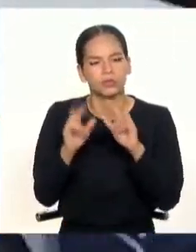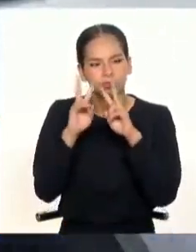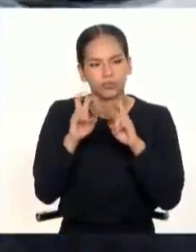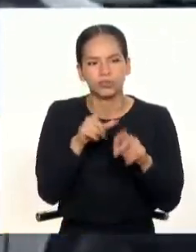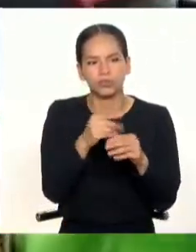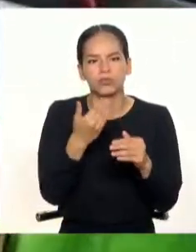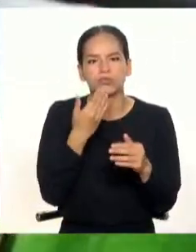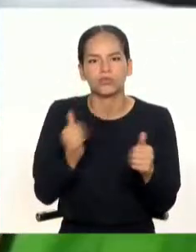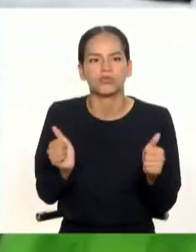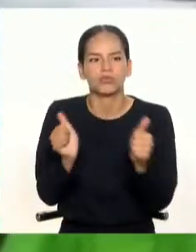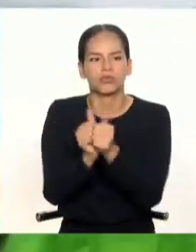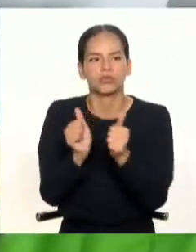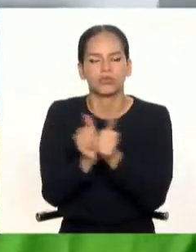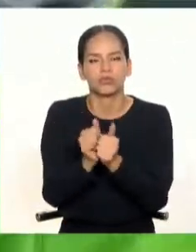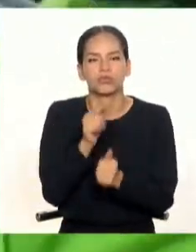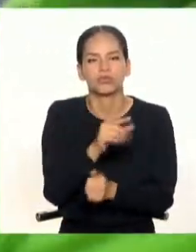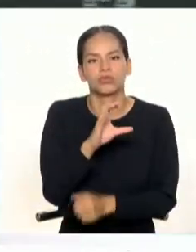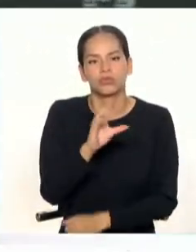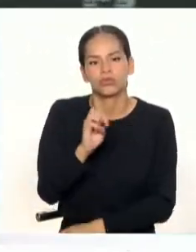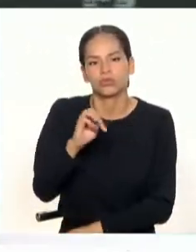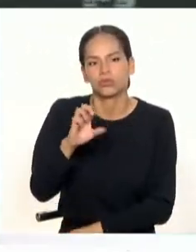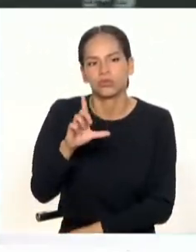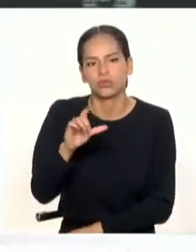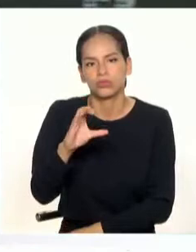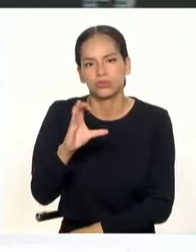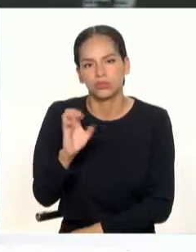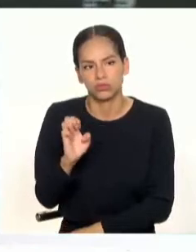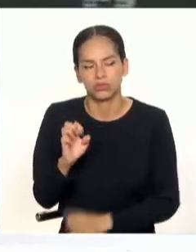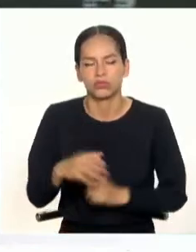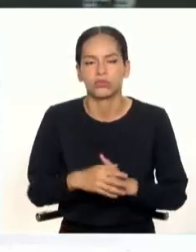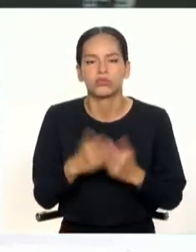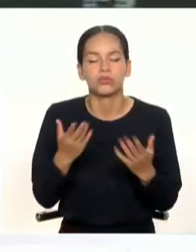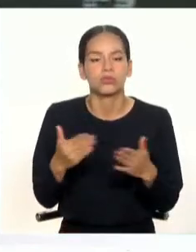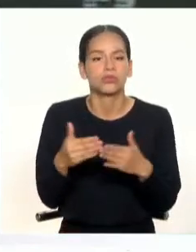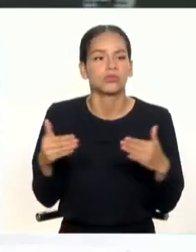sus cómplices. El Escuadrón Verde desarticuló una...